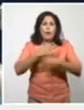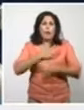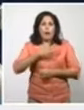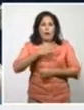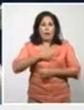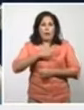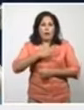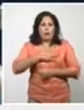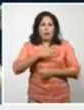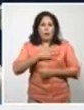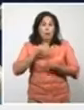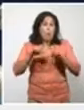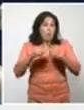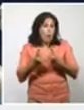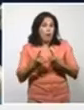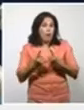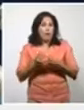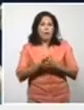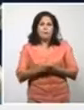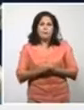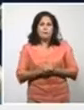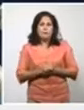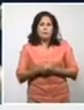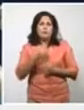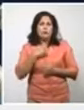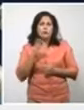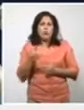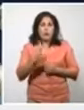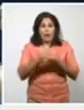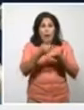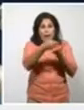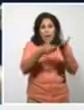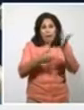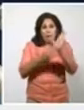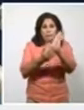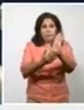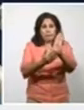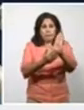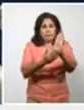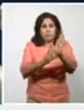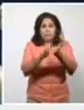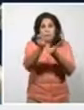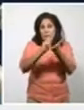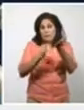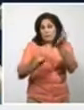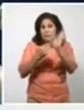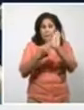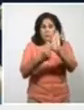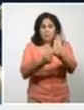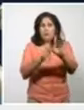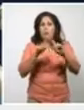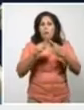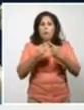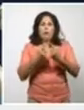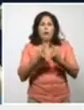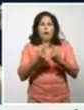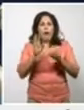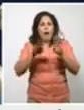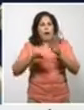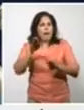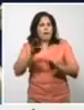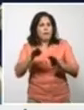Porque se produce, y yo traje aquí un artículo que salió, se produce muchas veces un